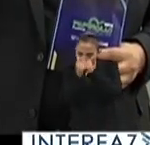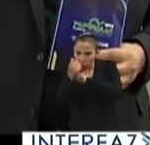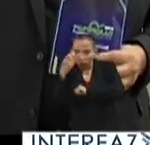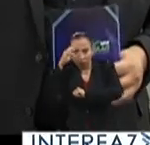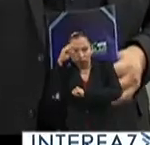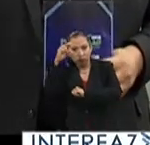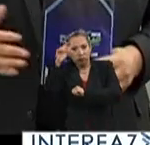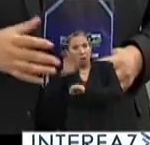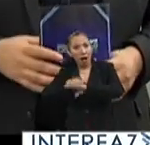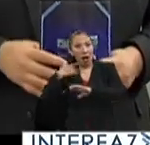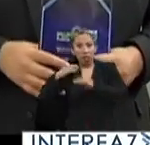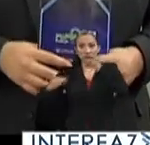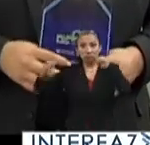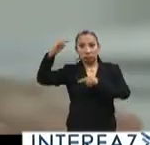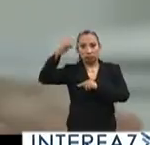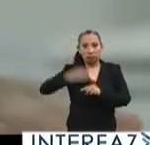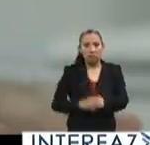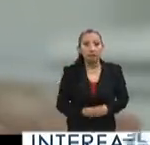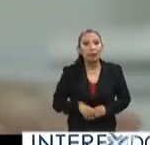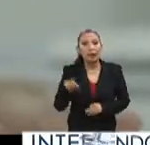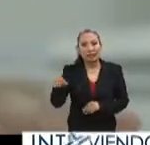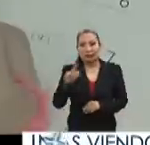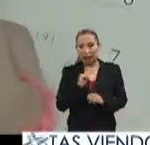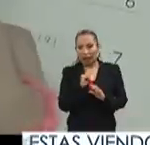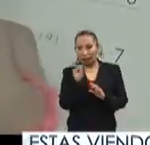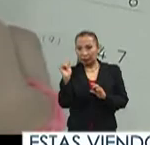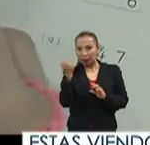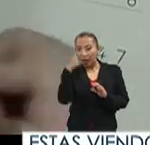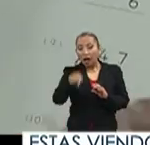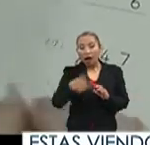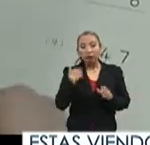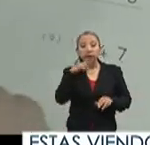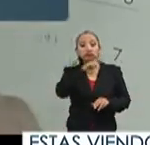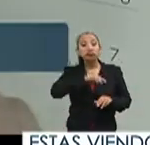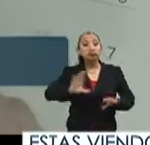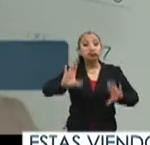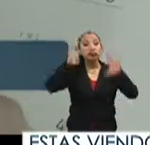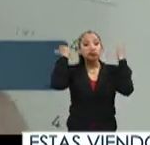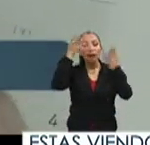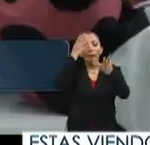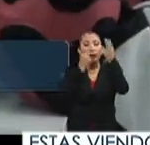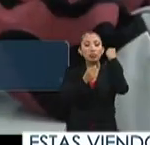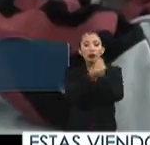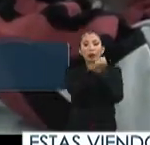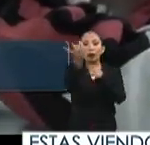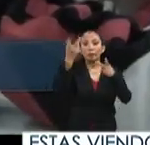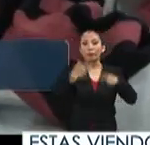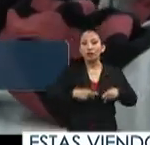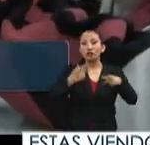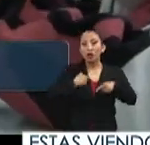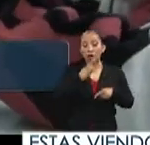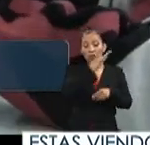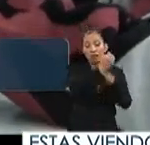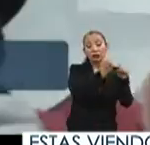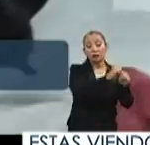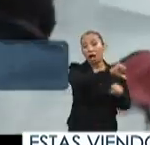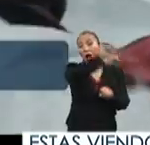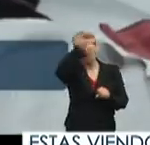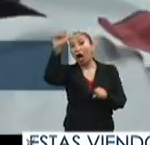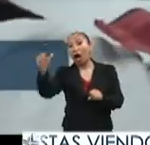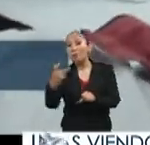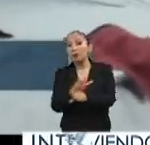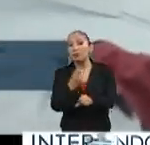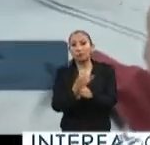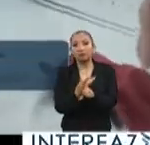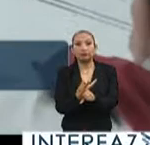desarrollando habilidades más allá de su grado escolar. Esta técnica ayuda a acelerar el aprendizaje de cualquier persona desde los 3 años de edad hasta